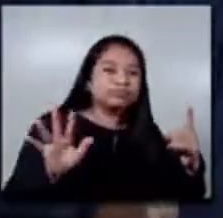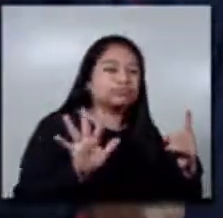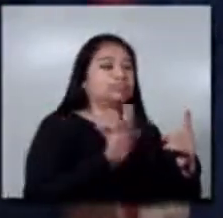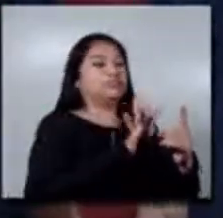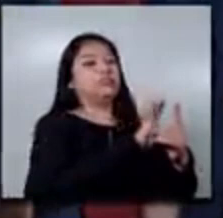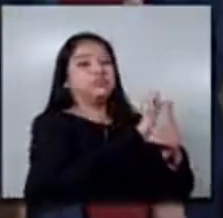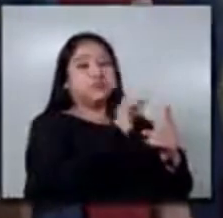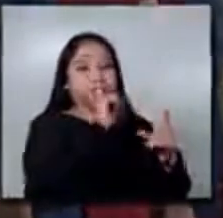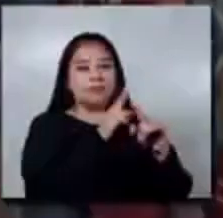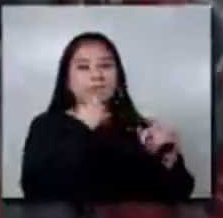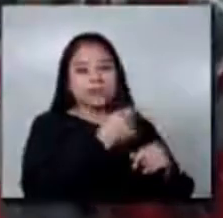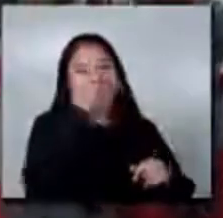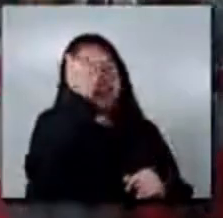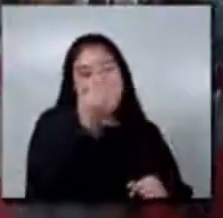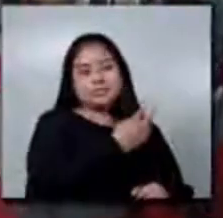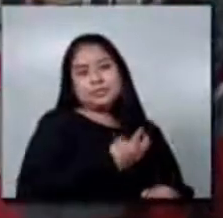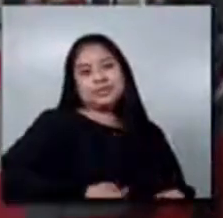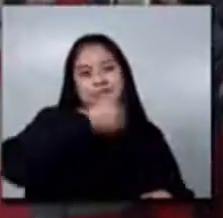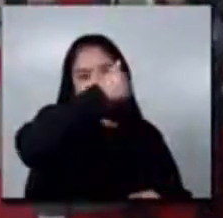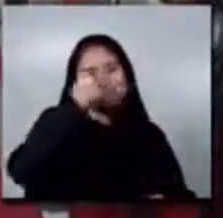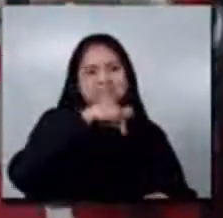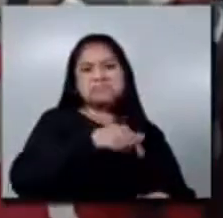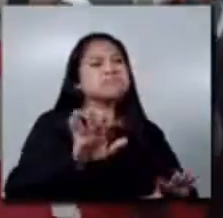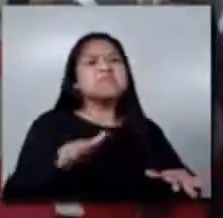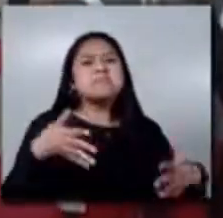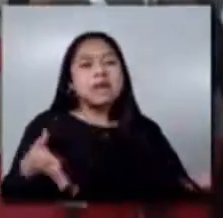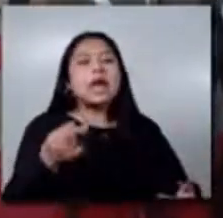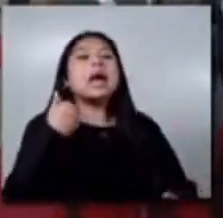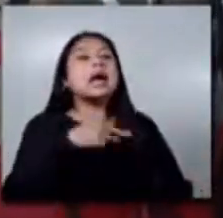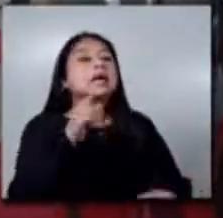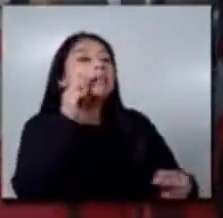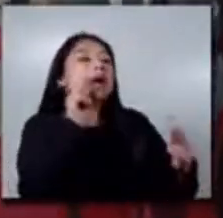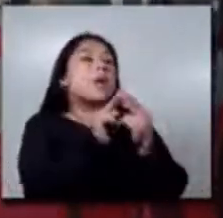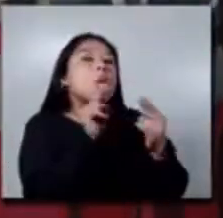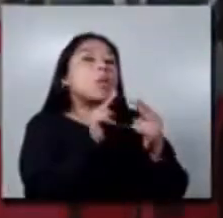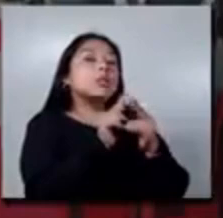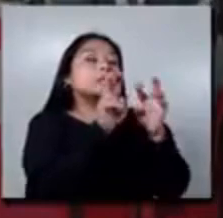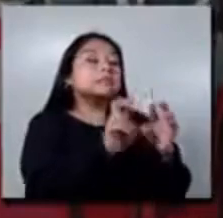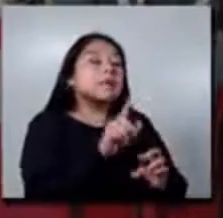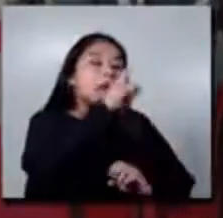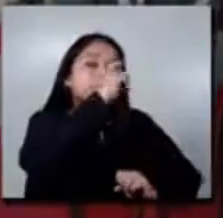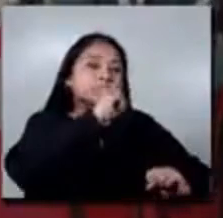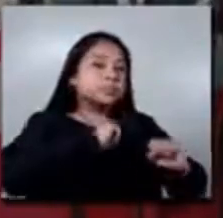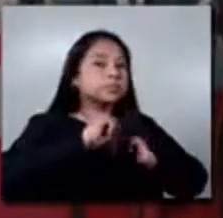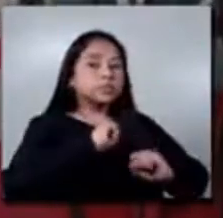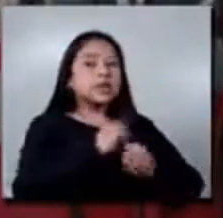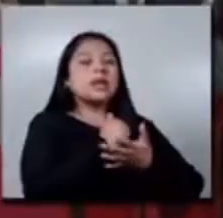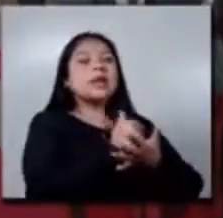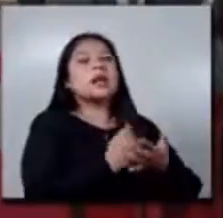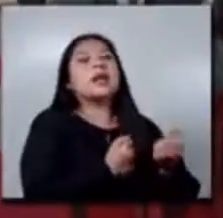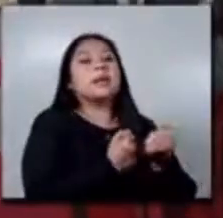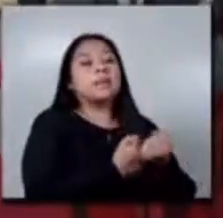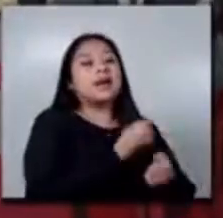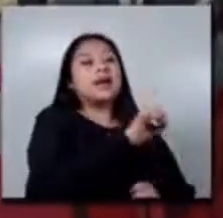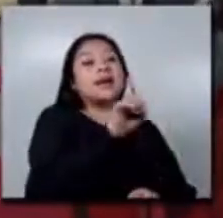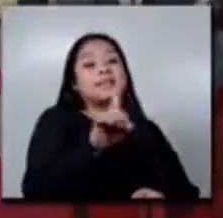doctor Alejandro Yamatei. Esto es parte del protocolo para conocer a las personas que trabajan en beneficio de cada una